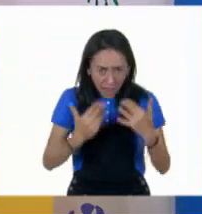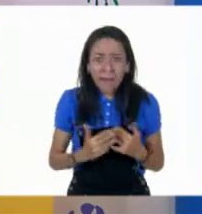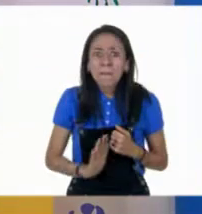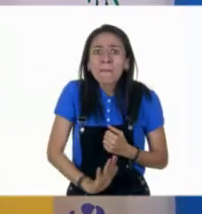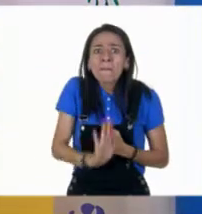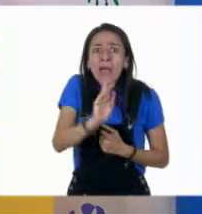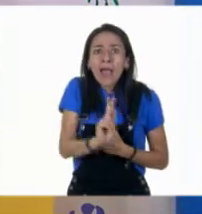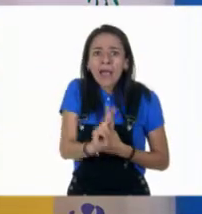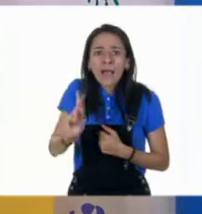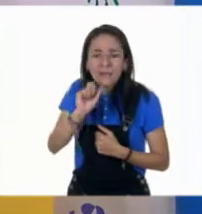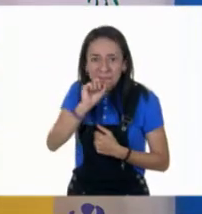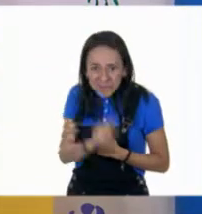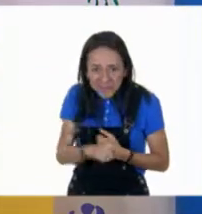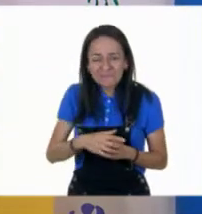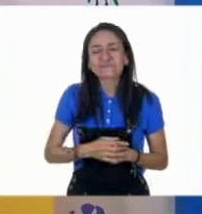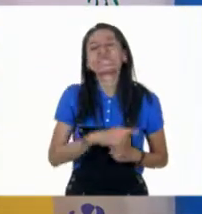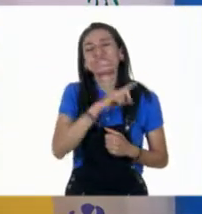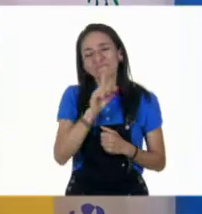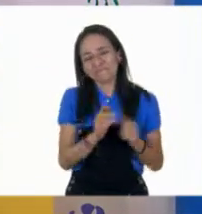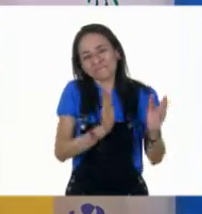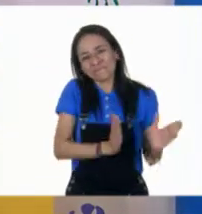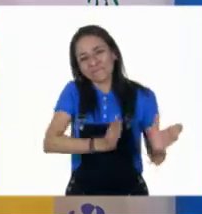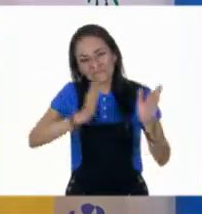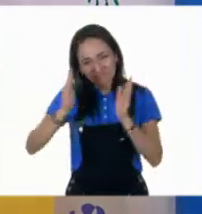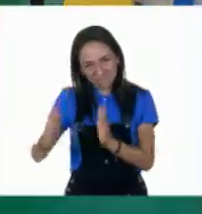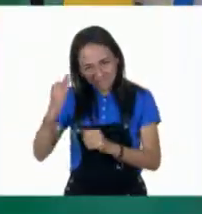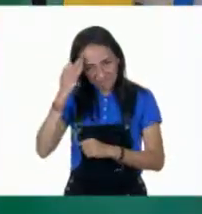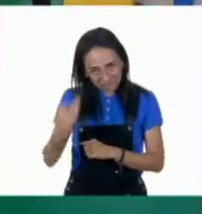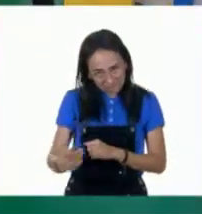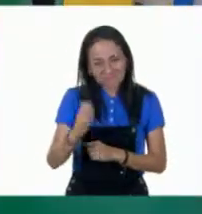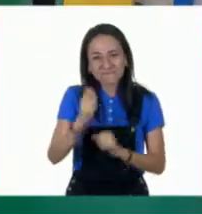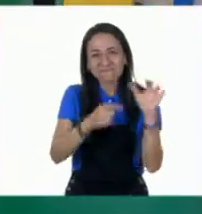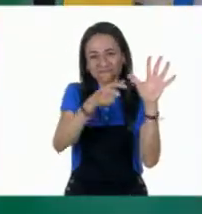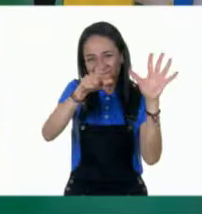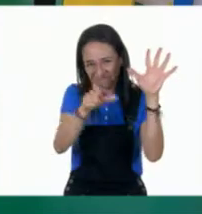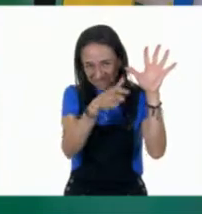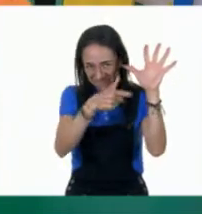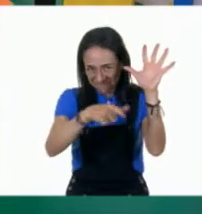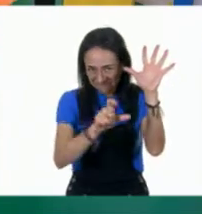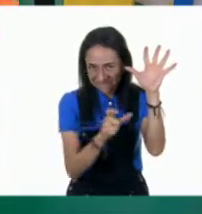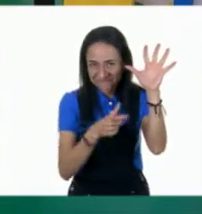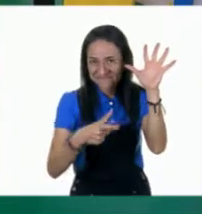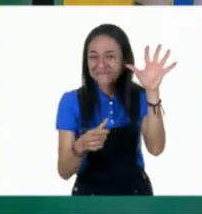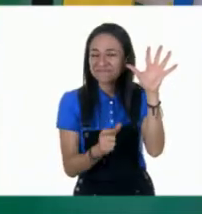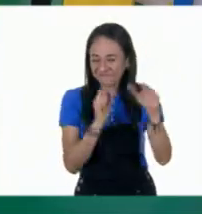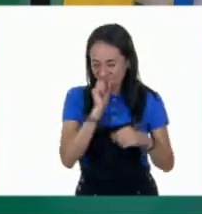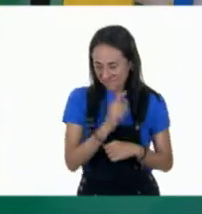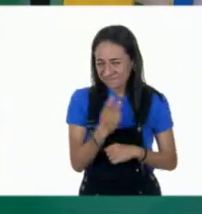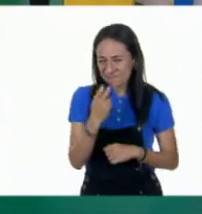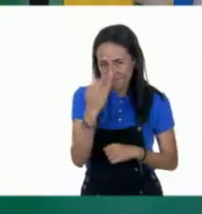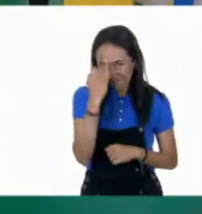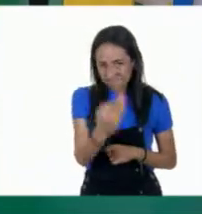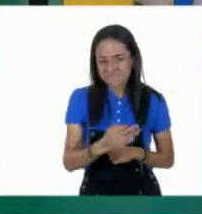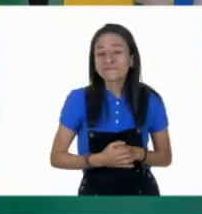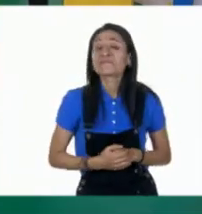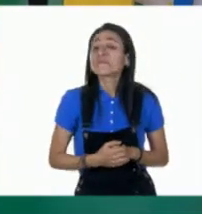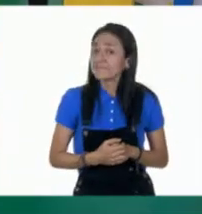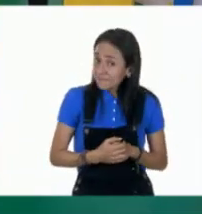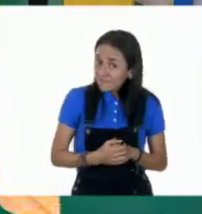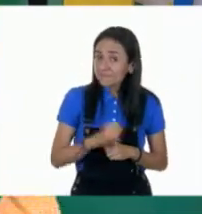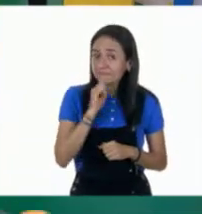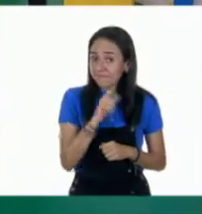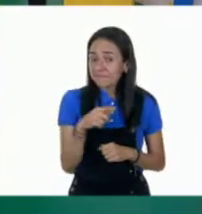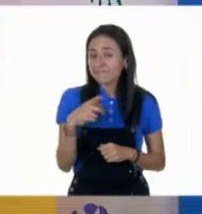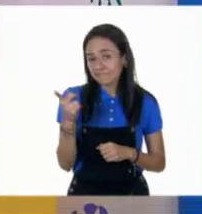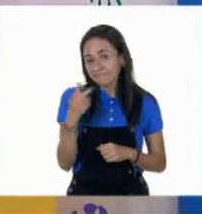Y de ahí nos íbamos al otoño. Así es. Con la caída de las hojas de los árboles. Y como nos los platicaba su